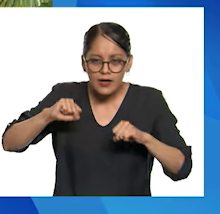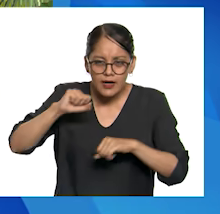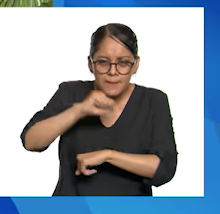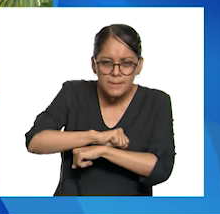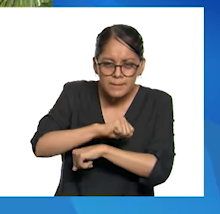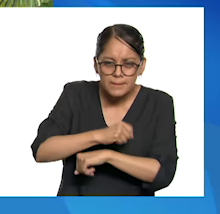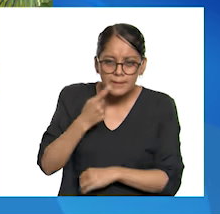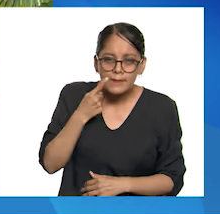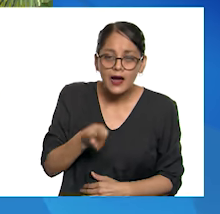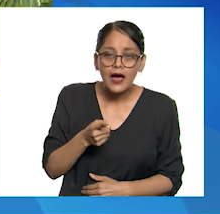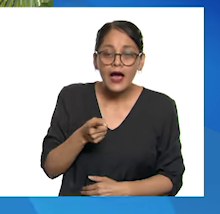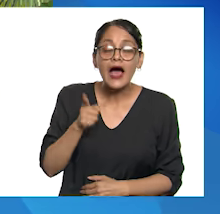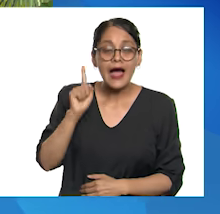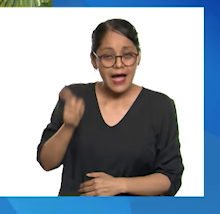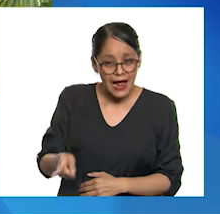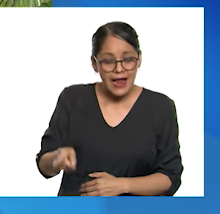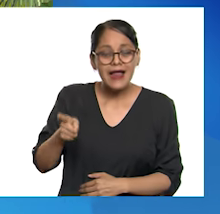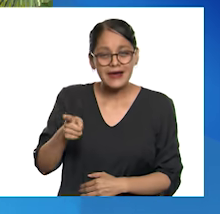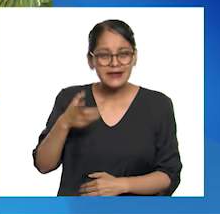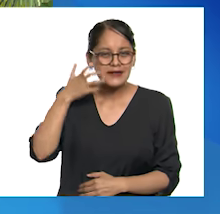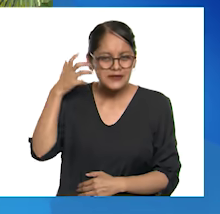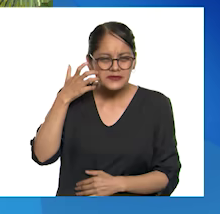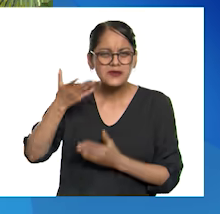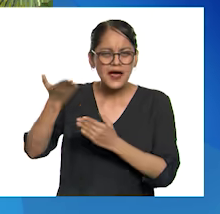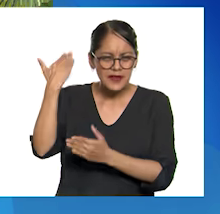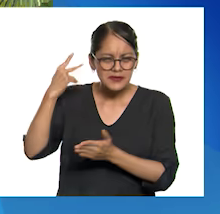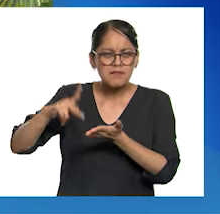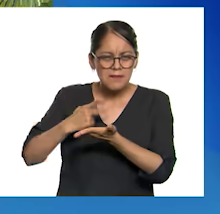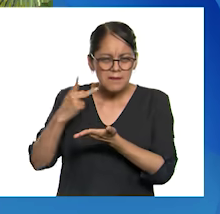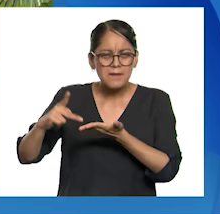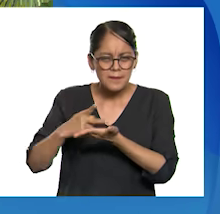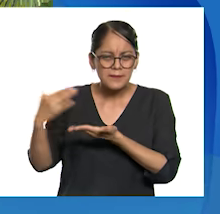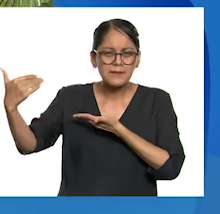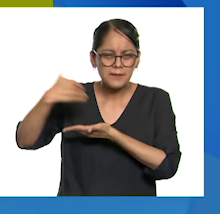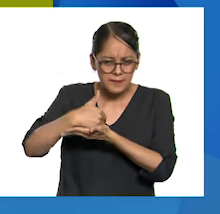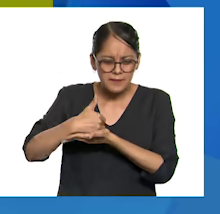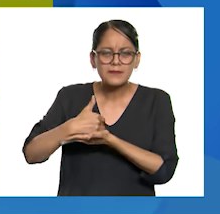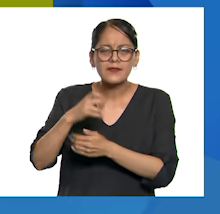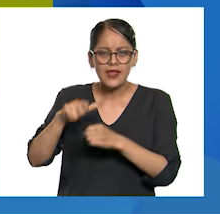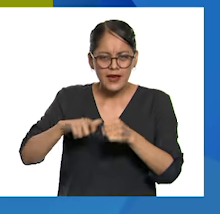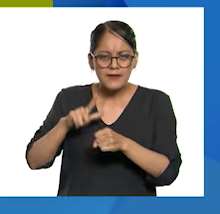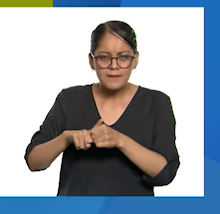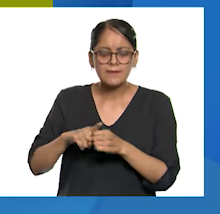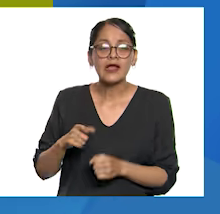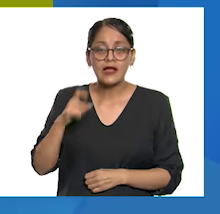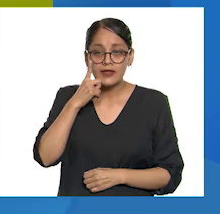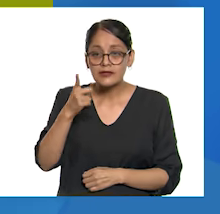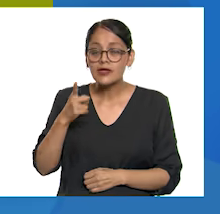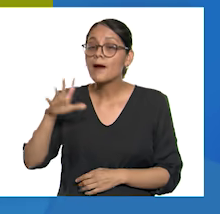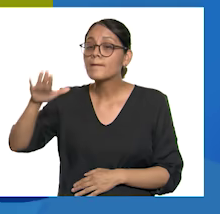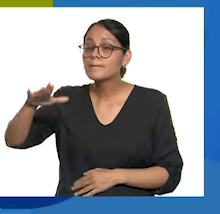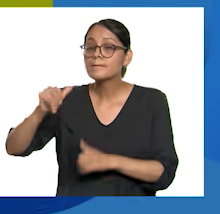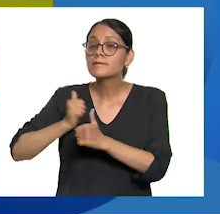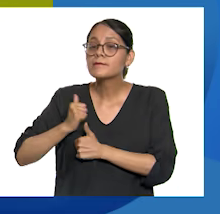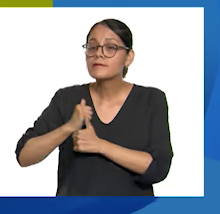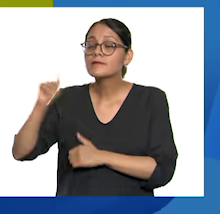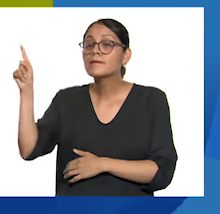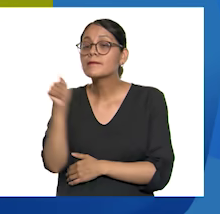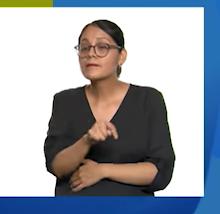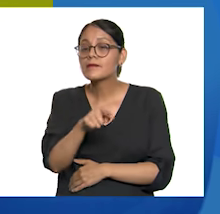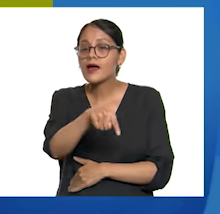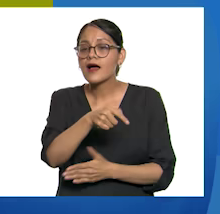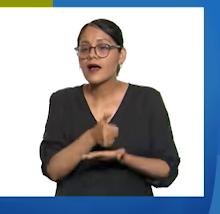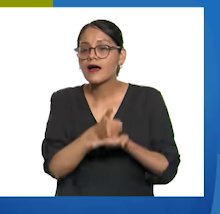portezuela y reconociendo al gato que tantas veces le había llevado casa mandó inmediatamente a sus guardias a que